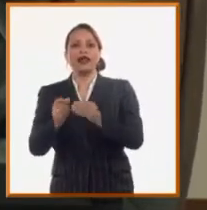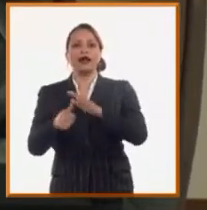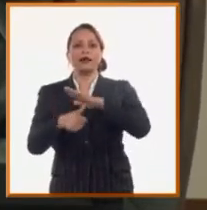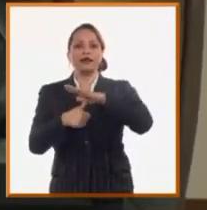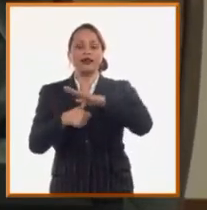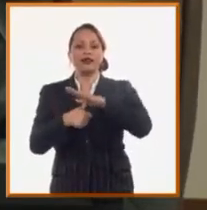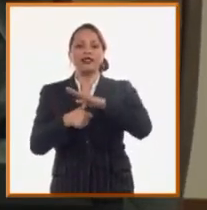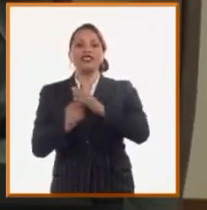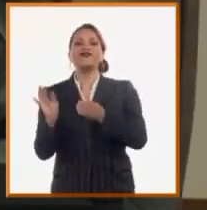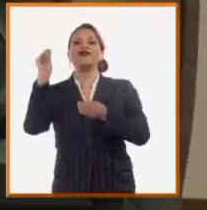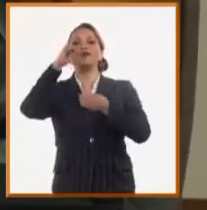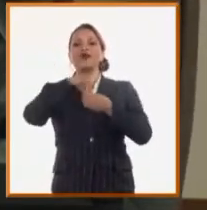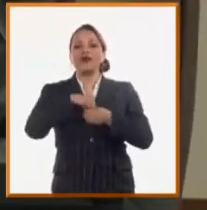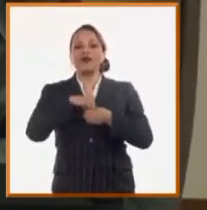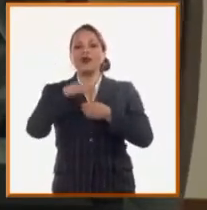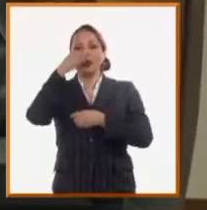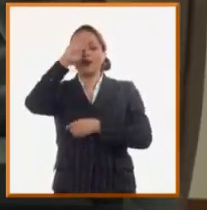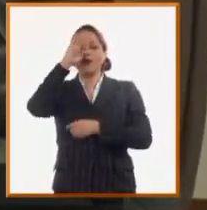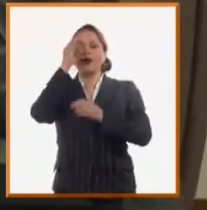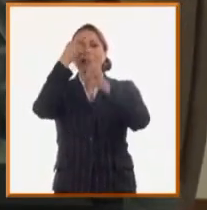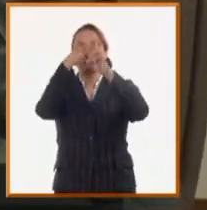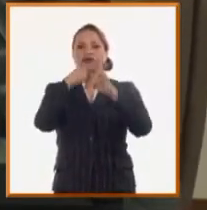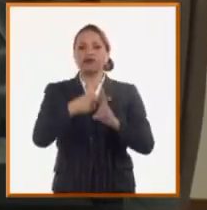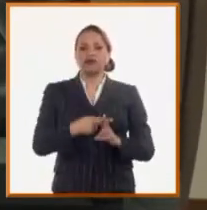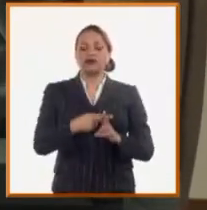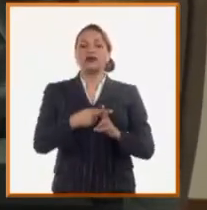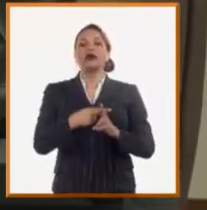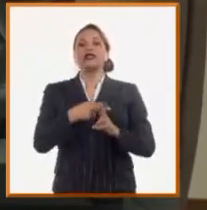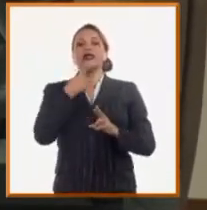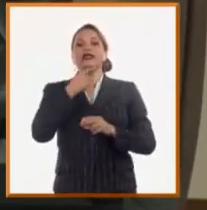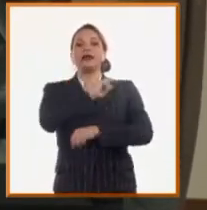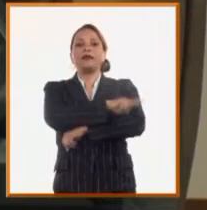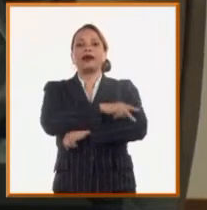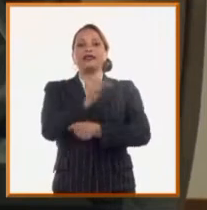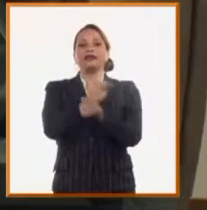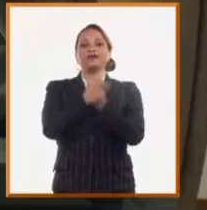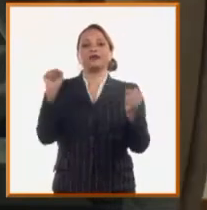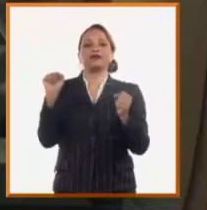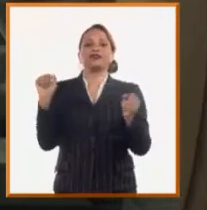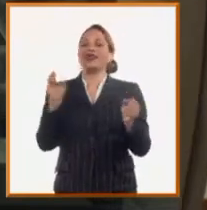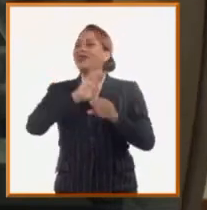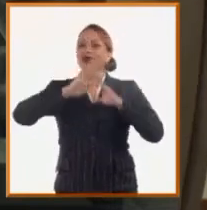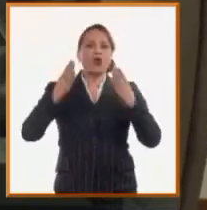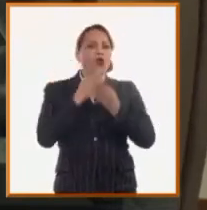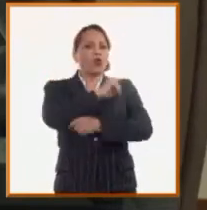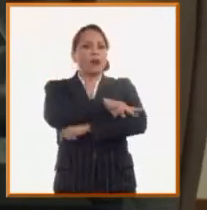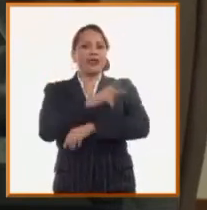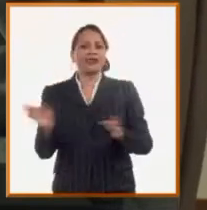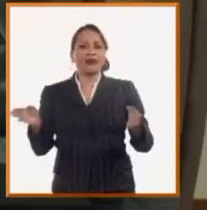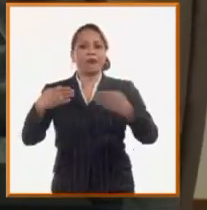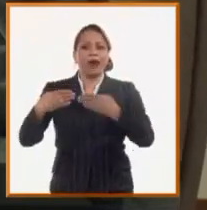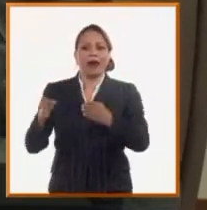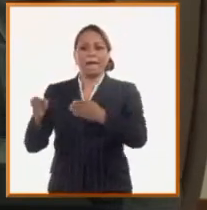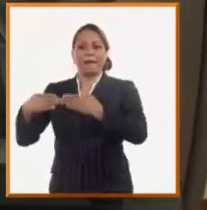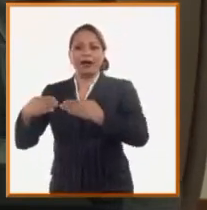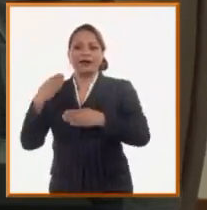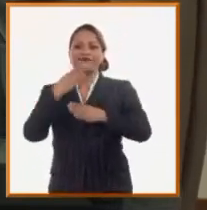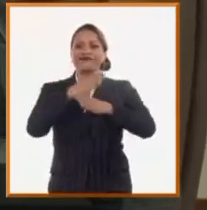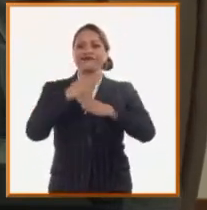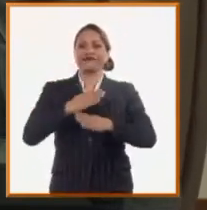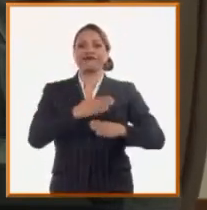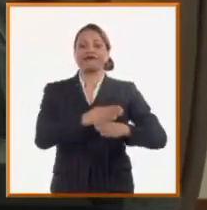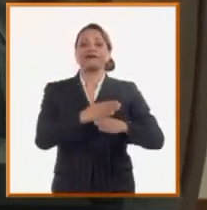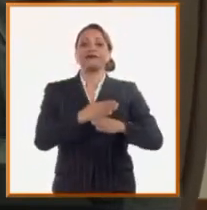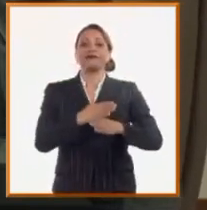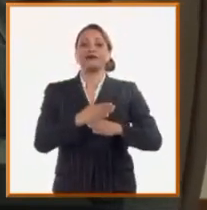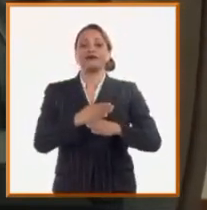incluyó en una lista de países terroristas. Ahí todo el mundo te cierra. Eso lo hemos explicado miles de veces.